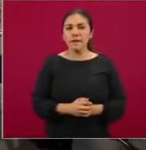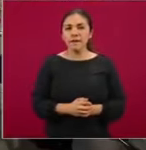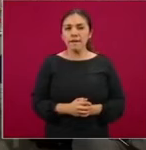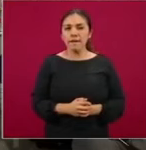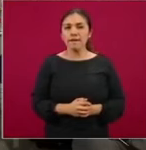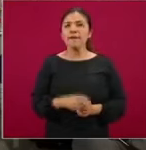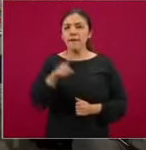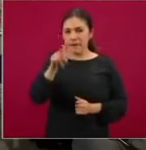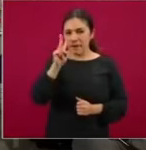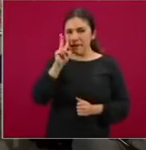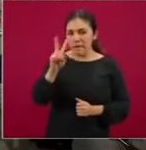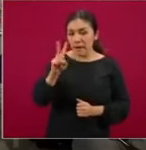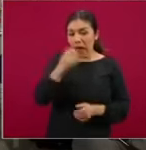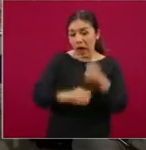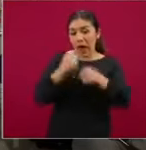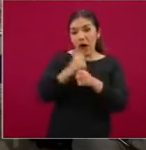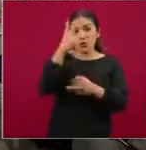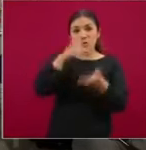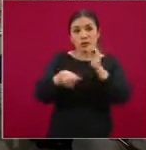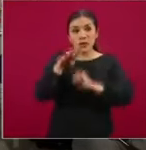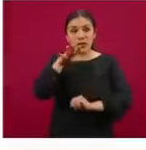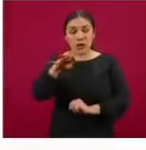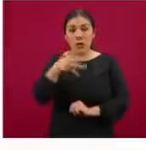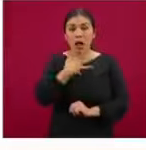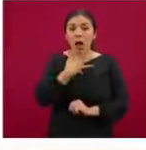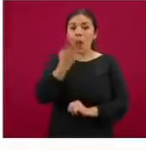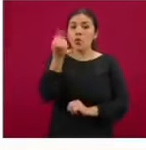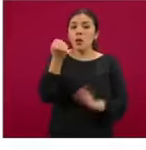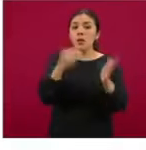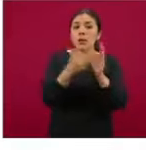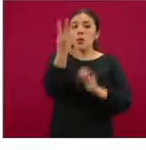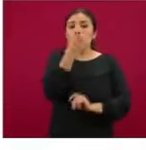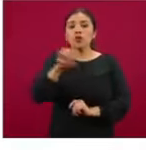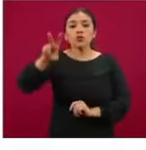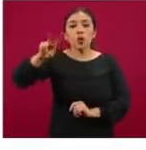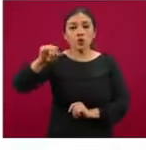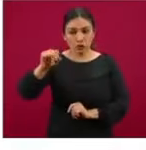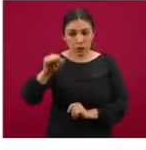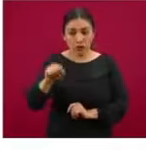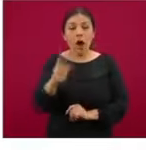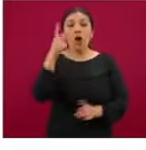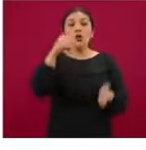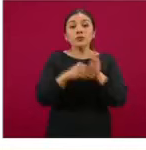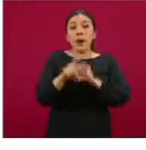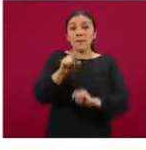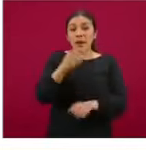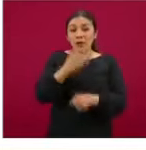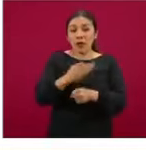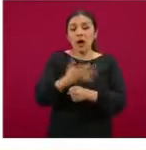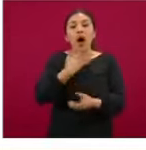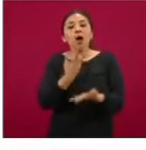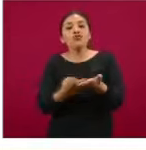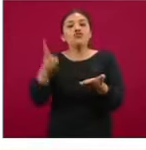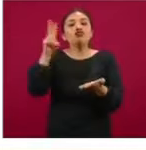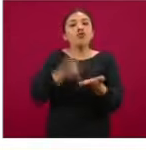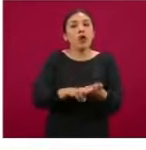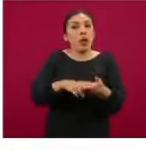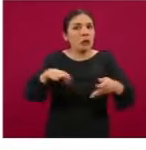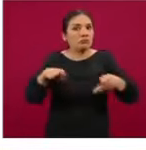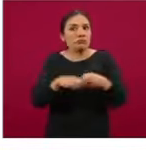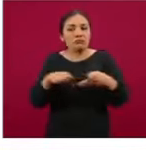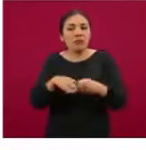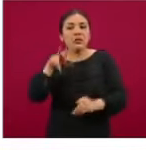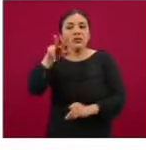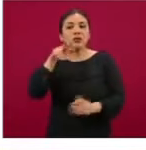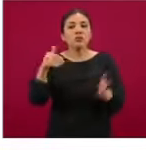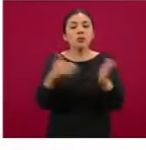Como ustedes observan, en el 2019 tenemos 9.480 y en el 2020 tenemos el doble, prácticamente